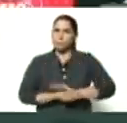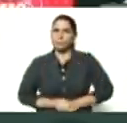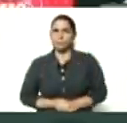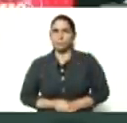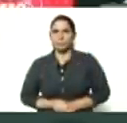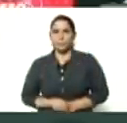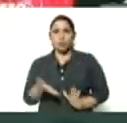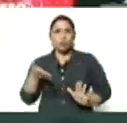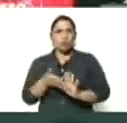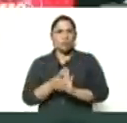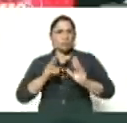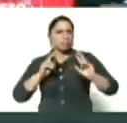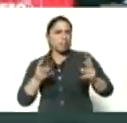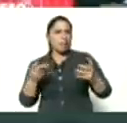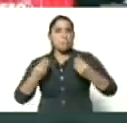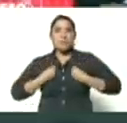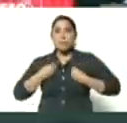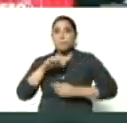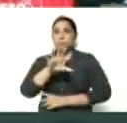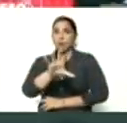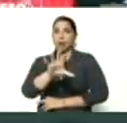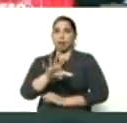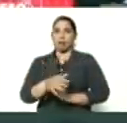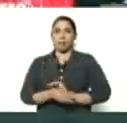los asuntos de la vida del país.